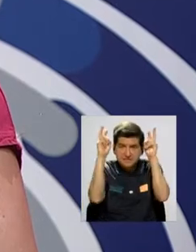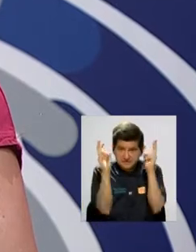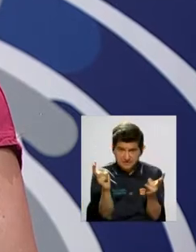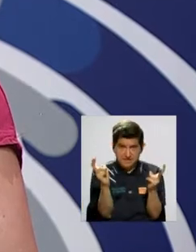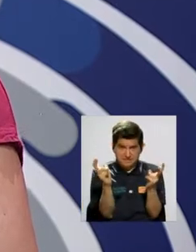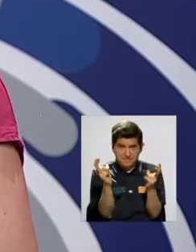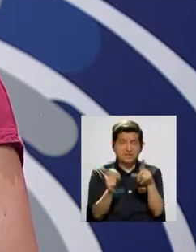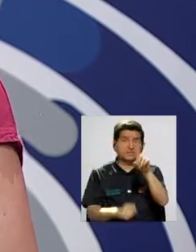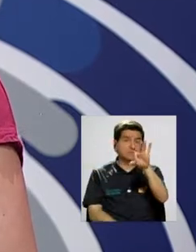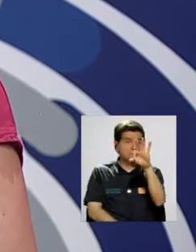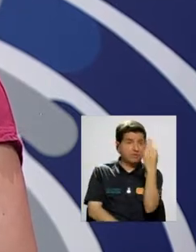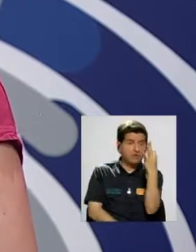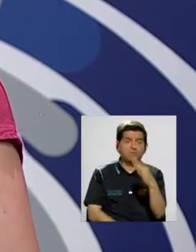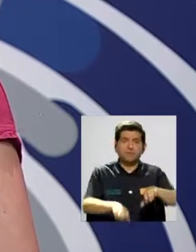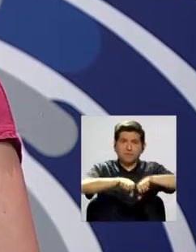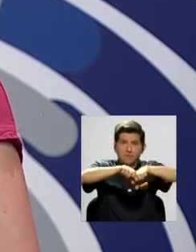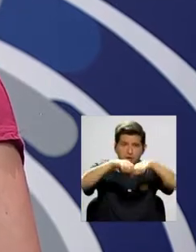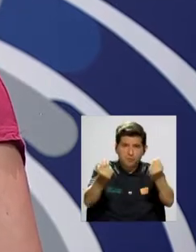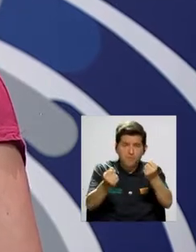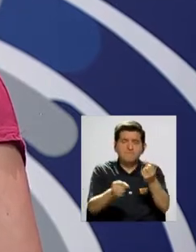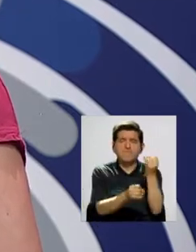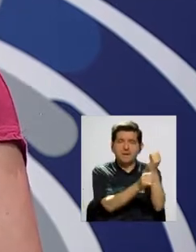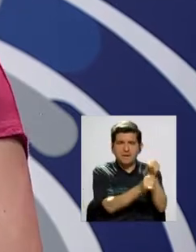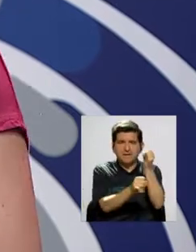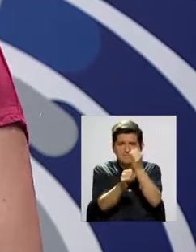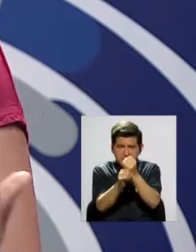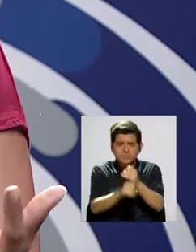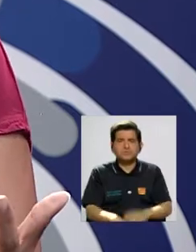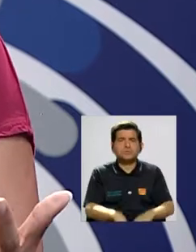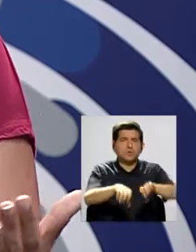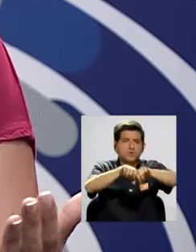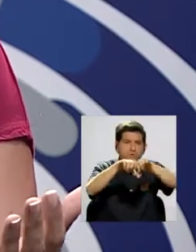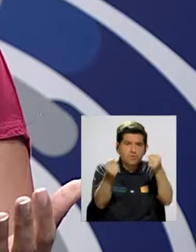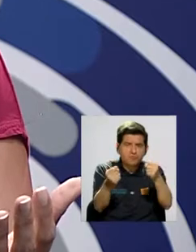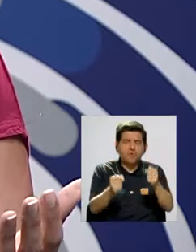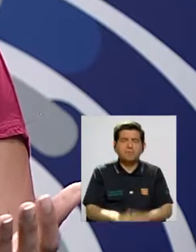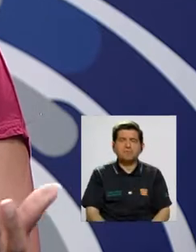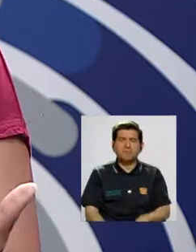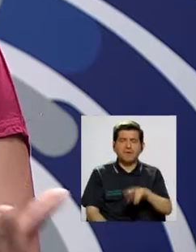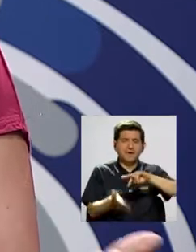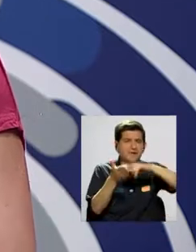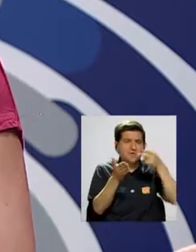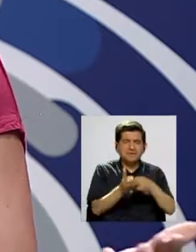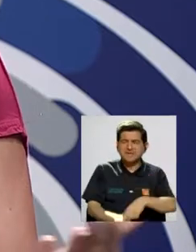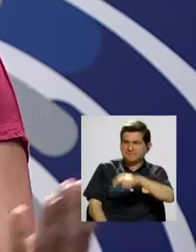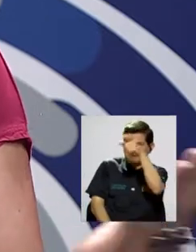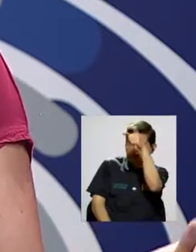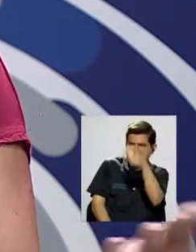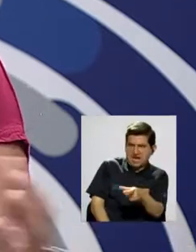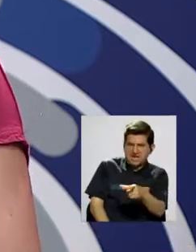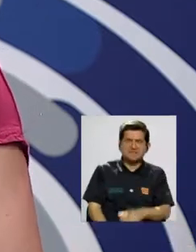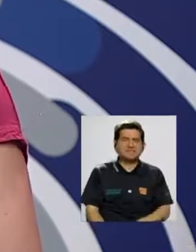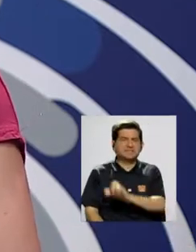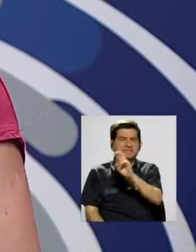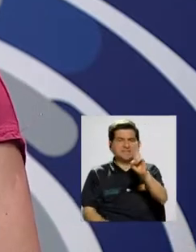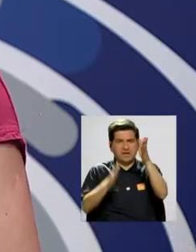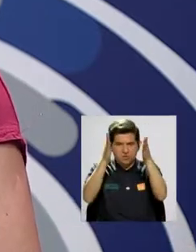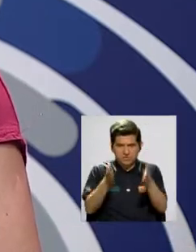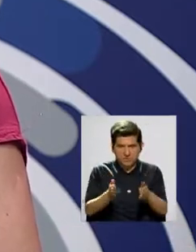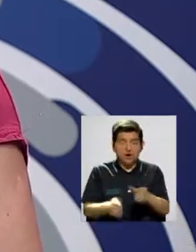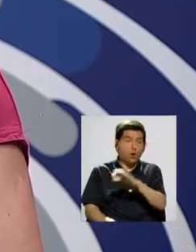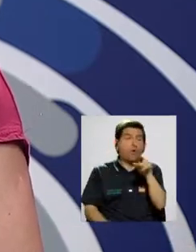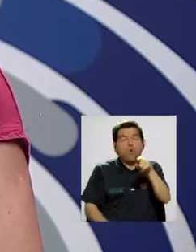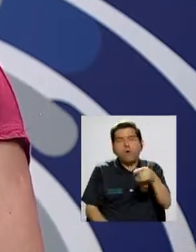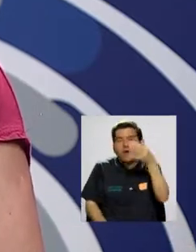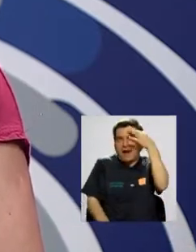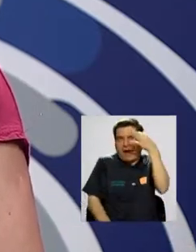alguna manera violentan nuestra institucionalidad, violentan lo que llamamos el ser costarricense, o hasta ahora lo que pensábamos que era el ser